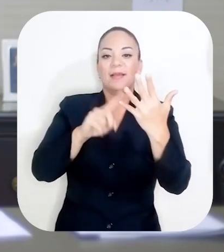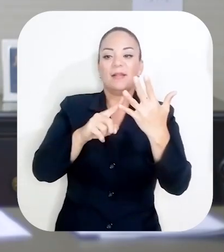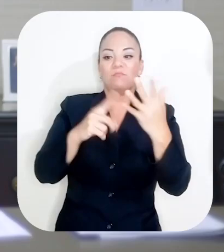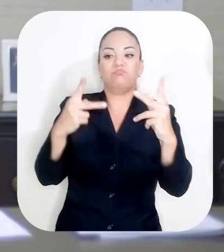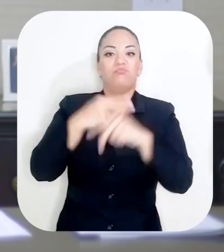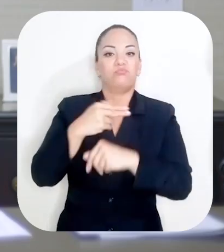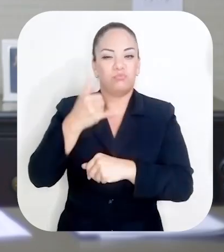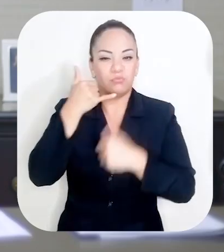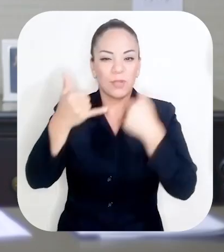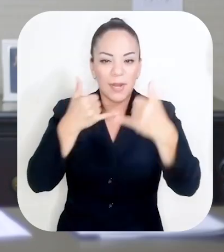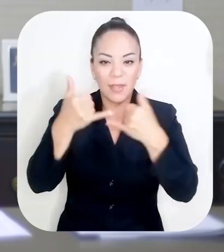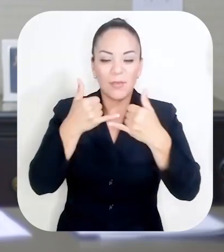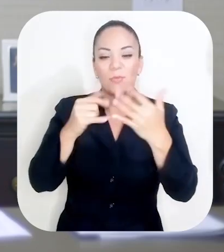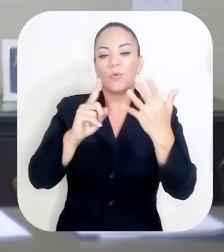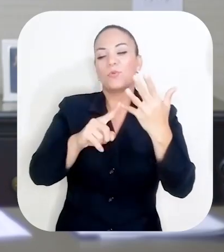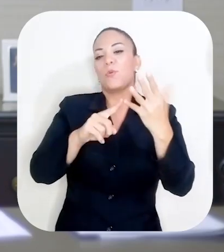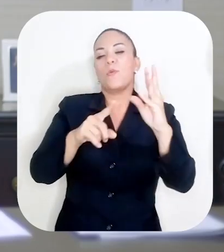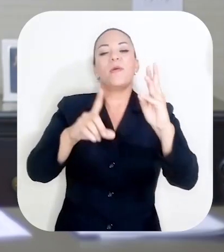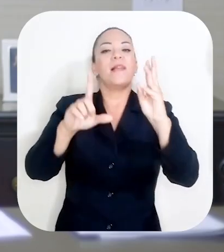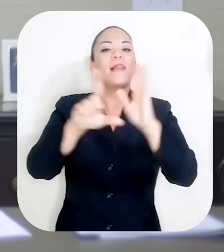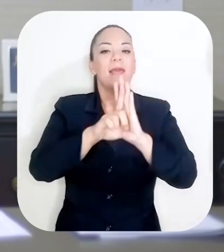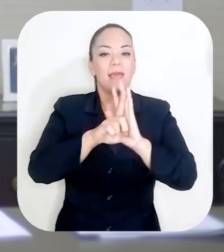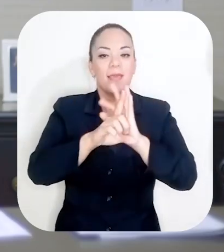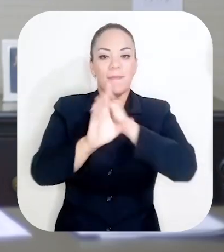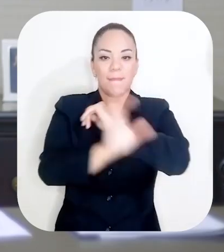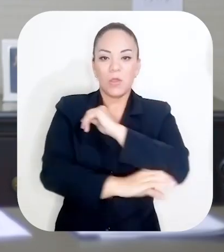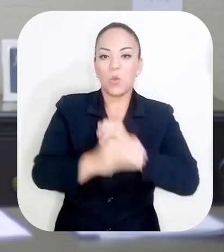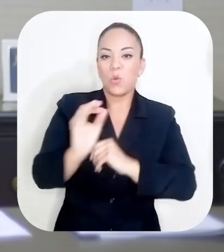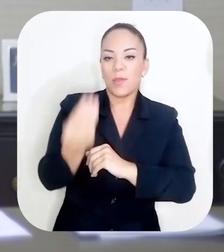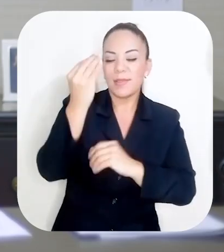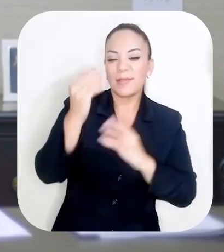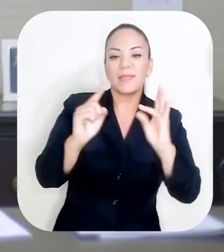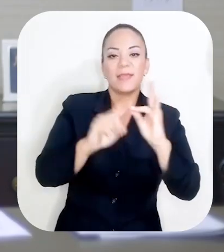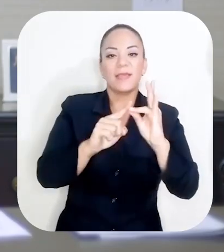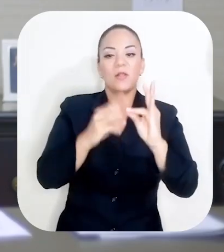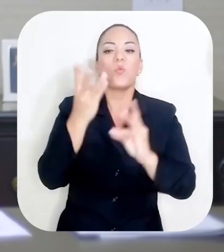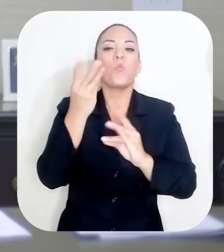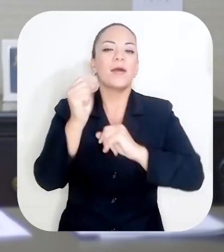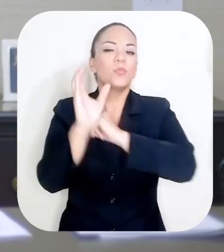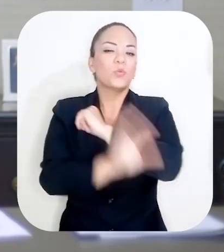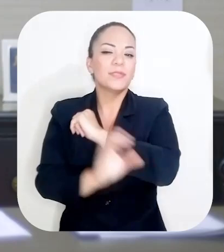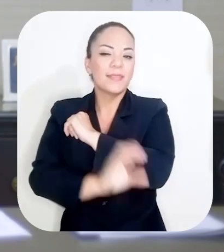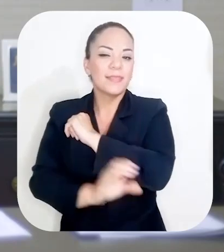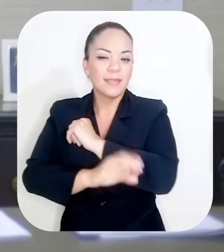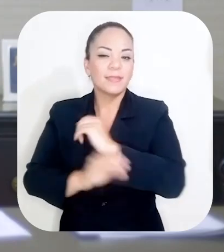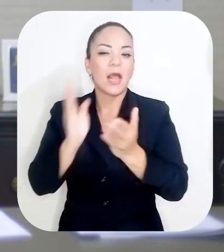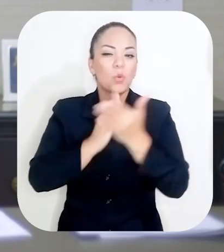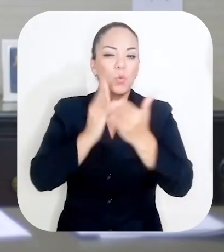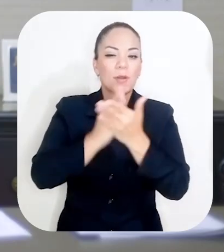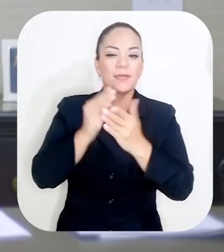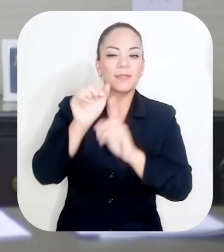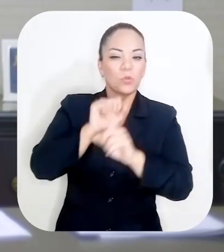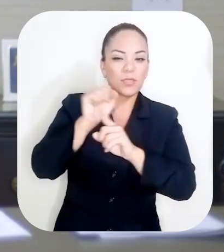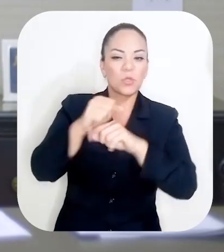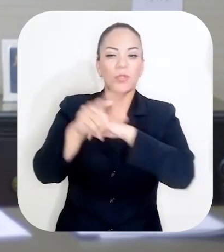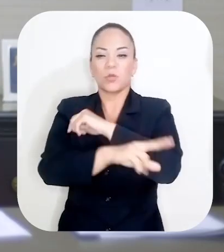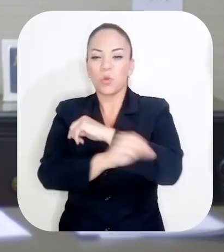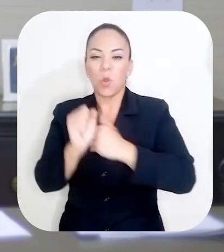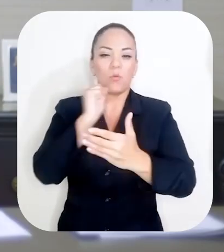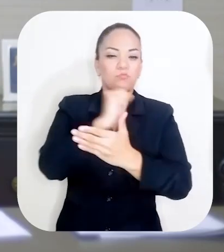telefónicas la ley penal juvenil los parámetros mínimos de Sentencia para ciertos crímenes